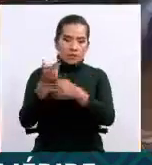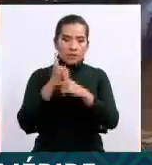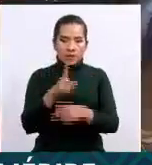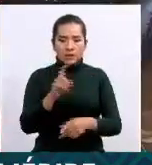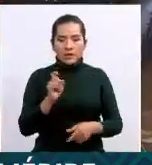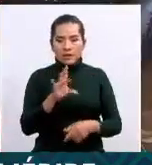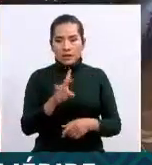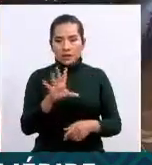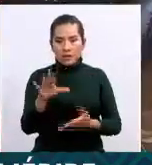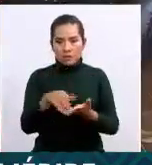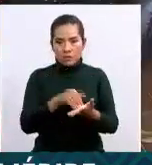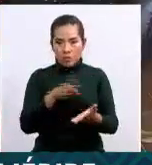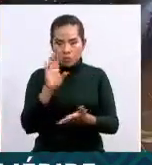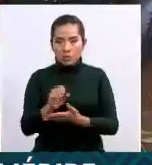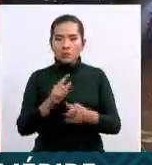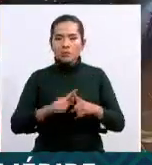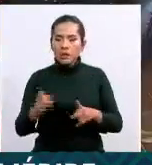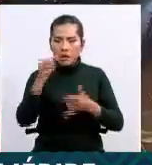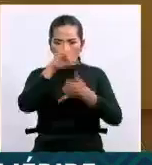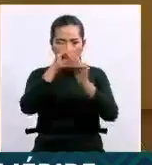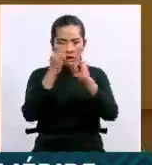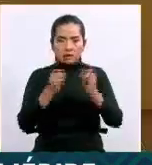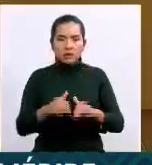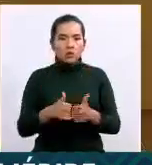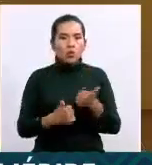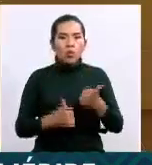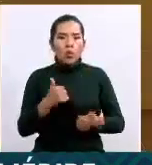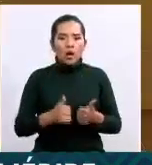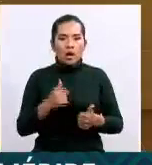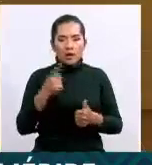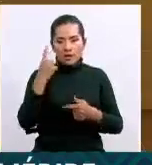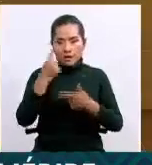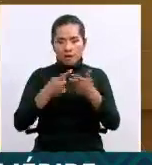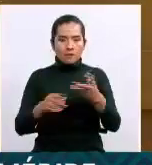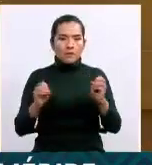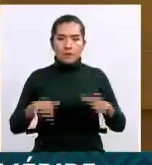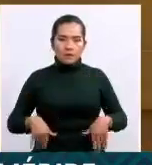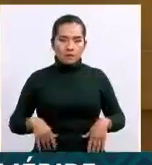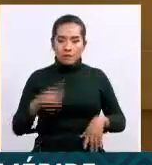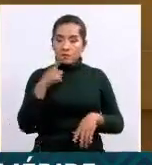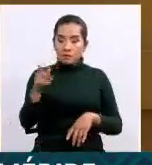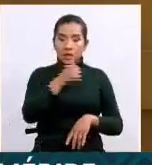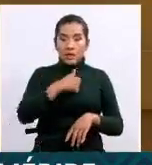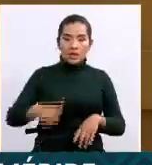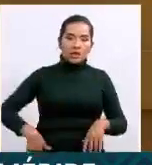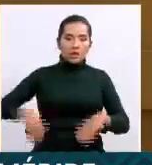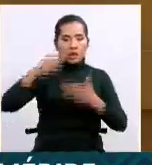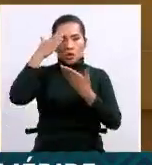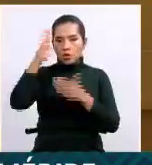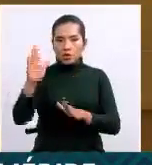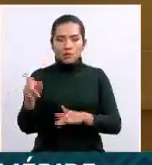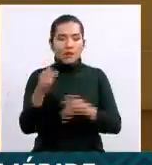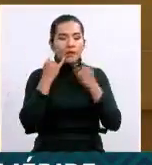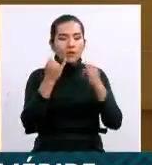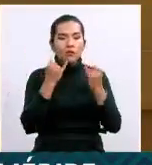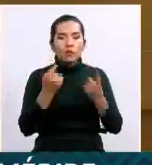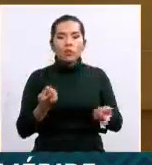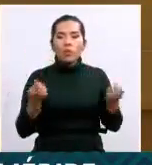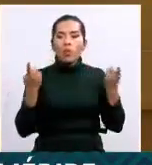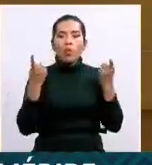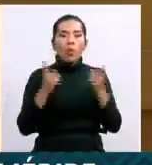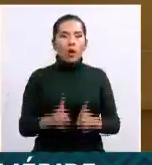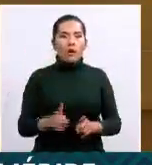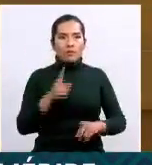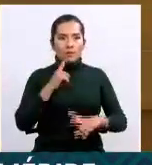millones de bolivianos, no se tiene el diseño final de estas obras. Pero el señor alcalde no sabe dar una respuesta concreta de cuándo va a ser